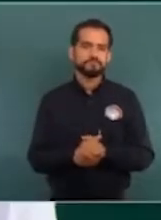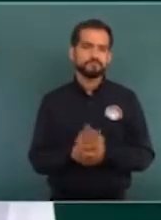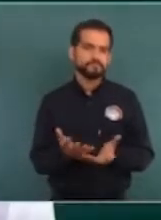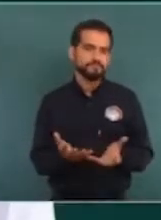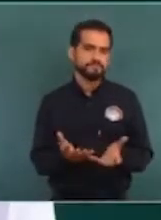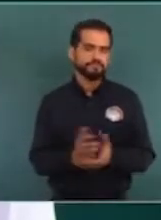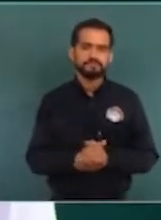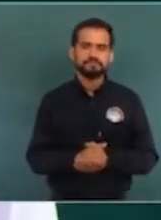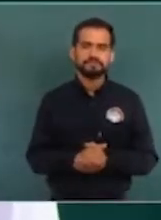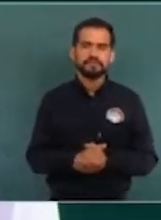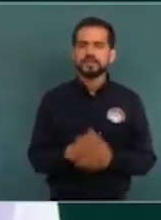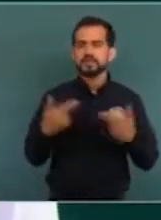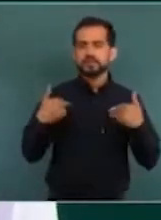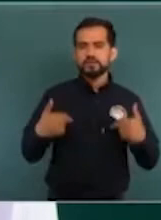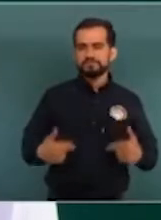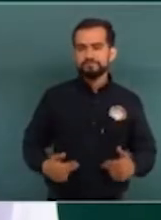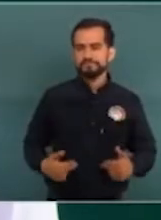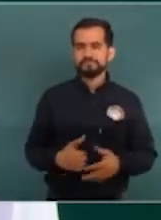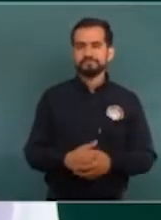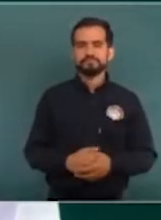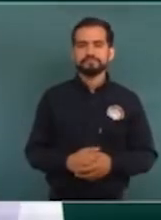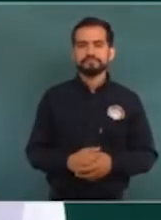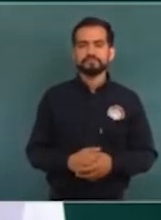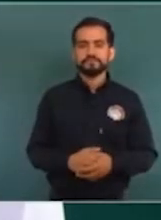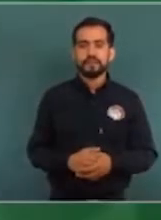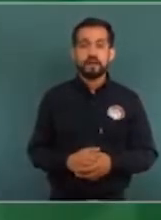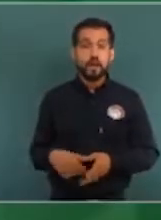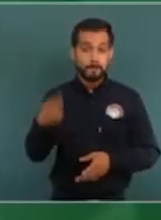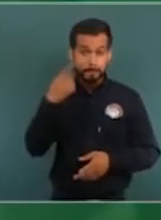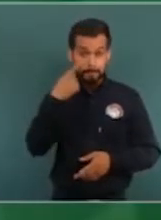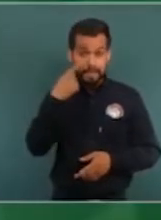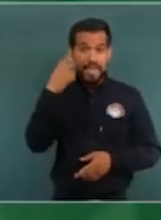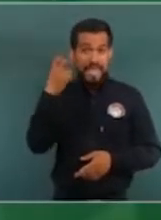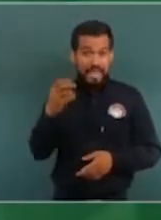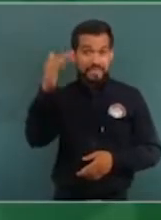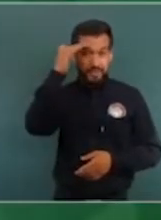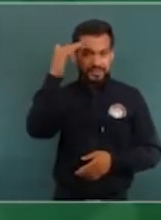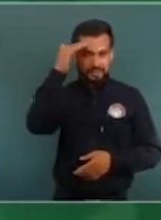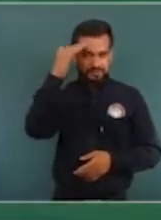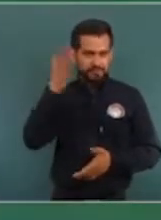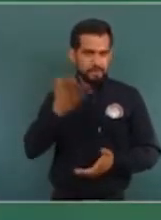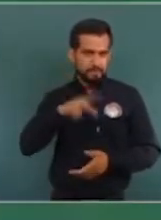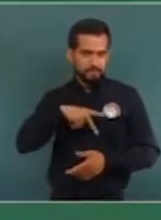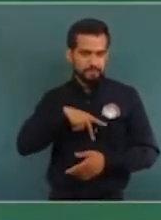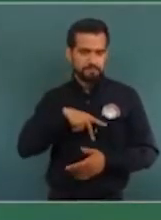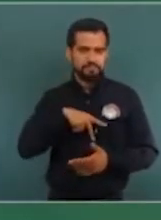de la humanidad. Fíjense que por este pensamiento